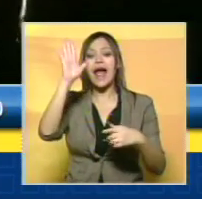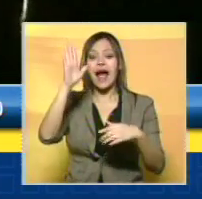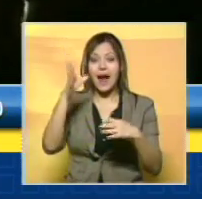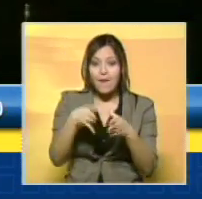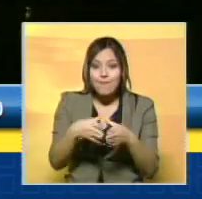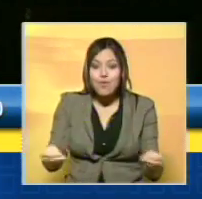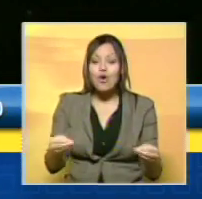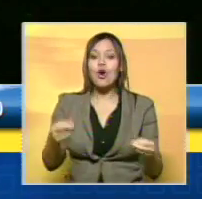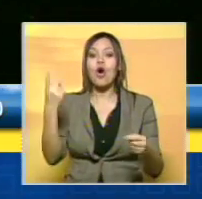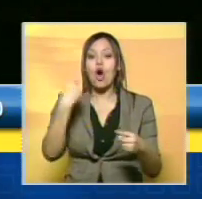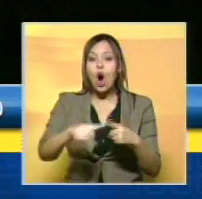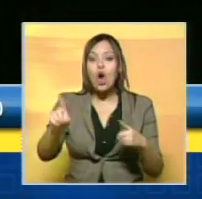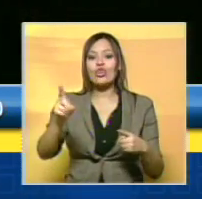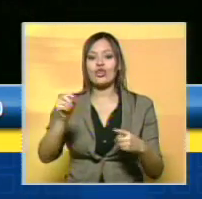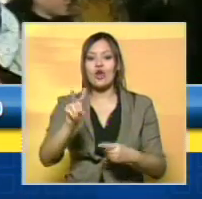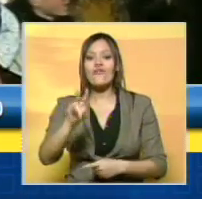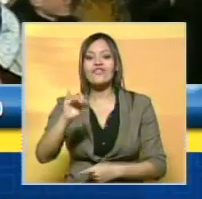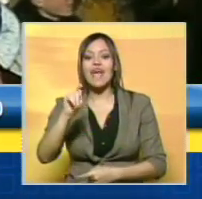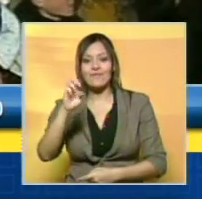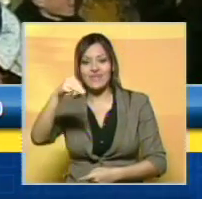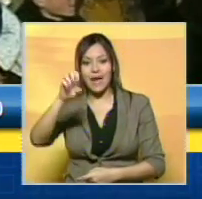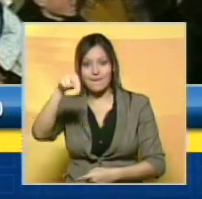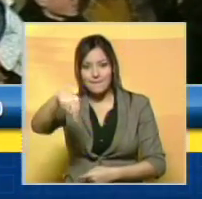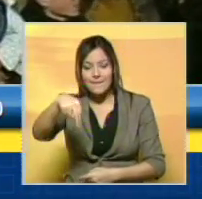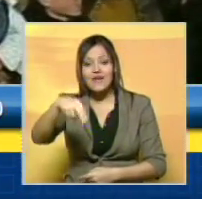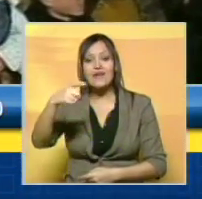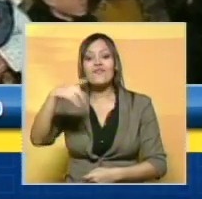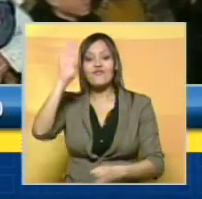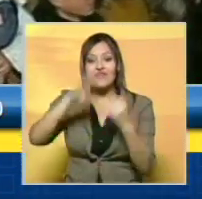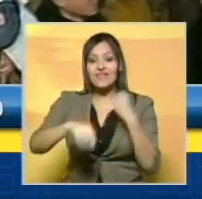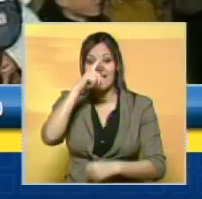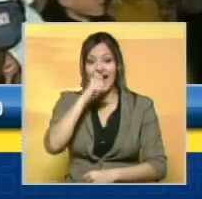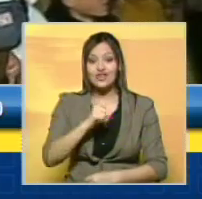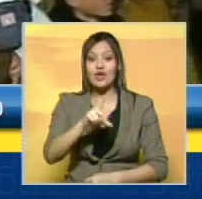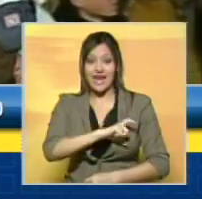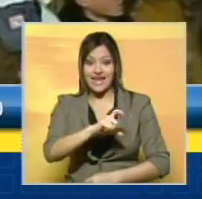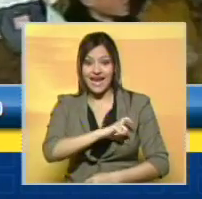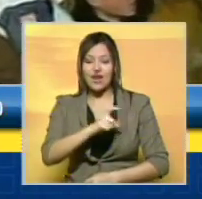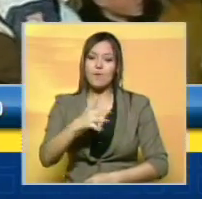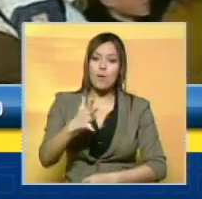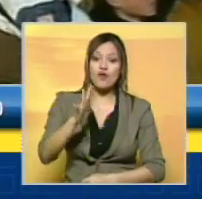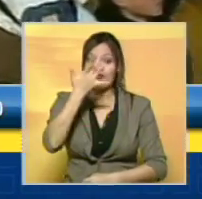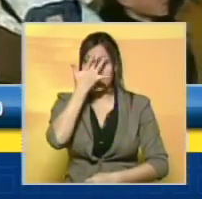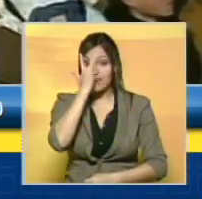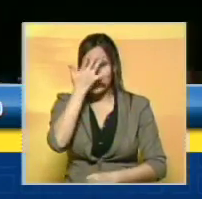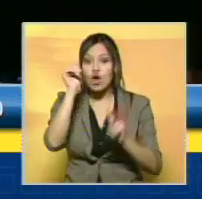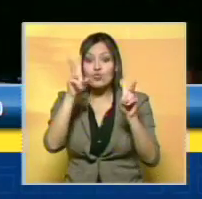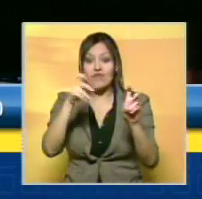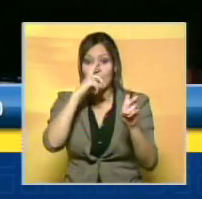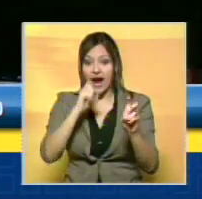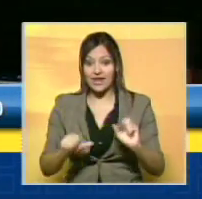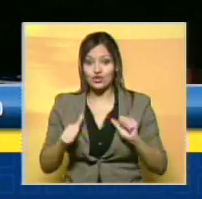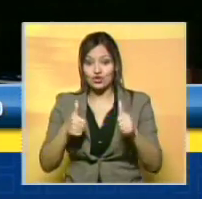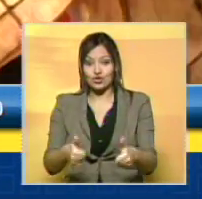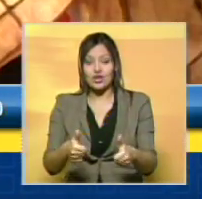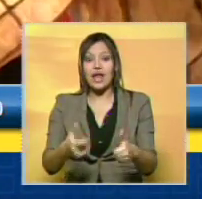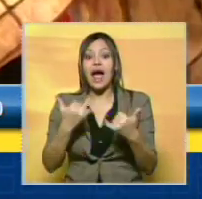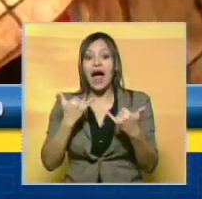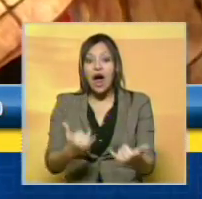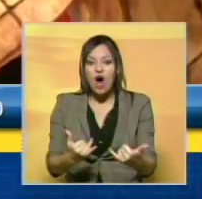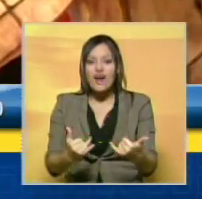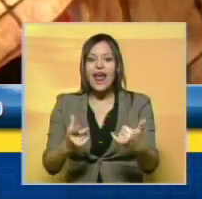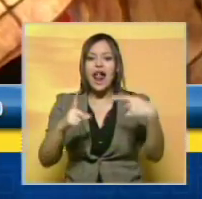Vietnam utilizan el calendario lunar, cuyo fin de año oscila entre finales de enero y mediados de febrero. Este viernes el calendario